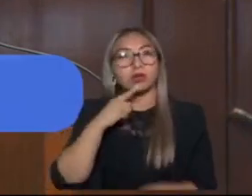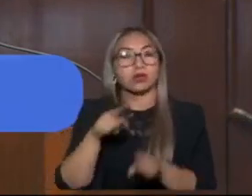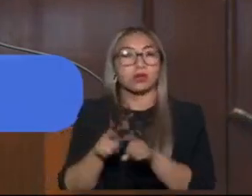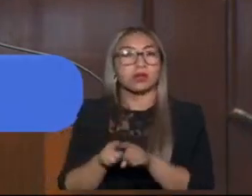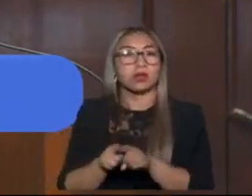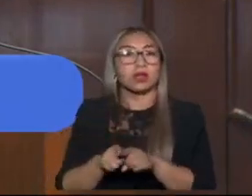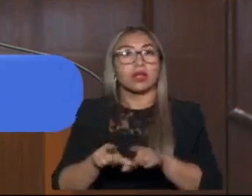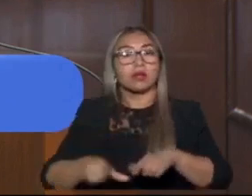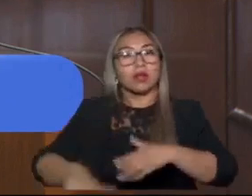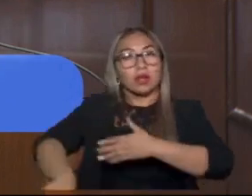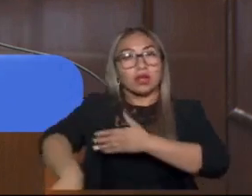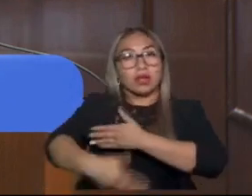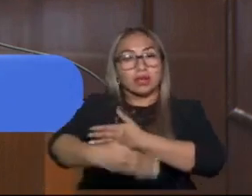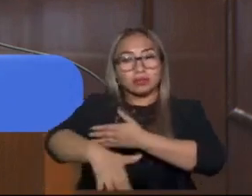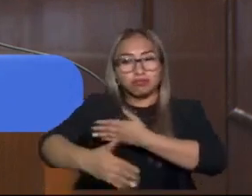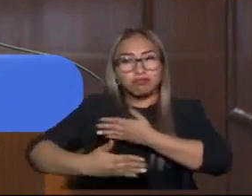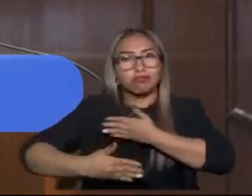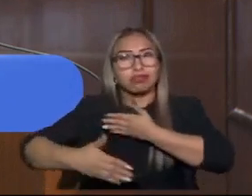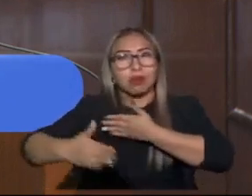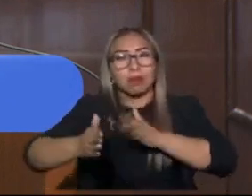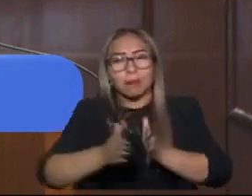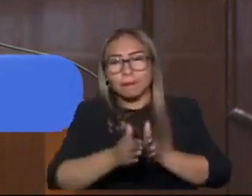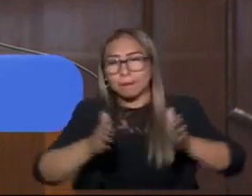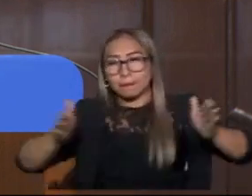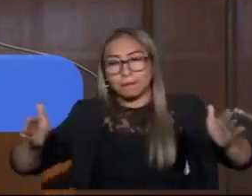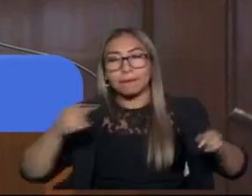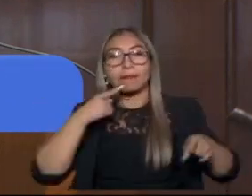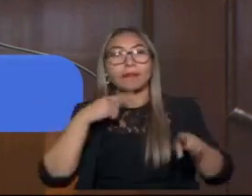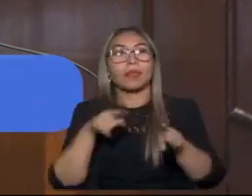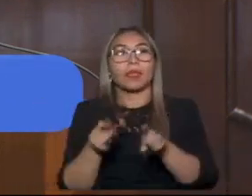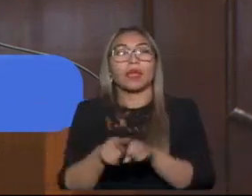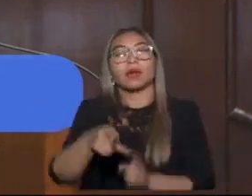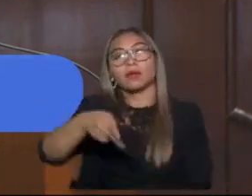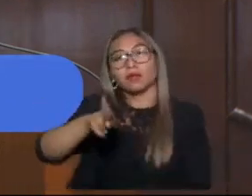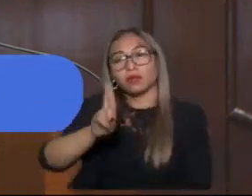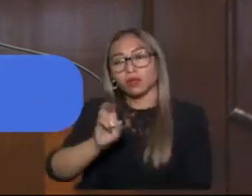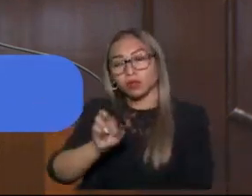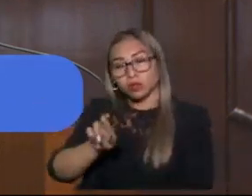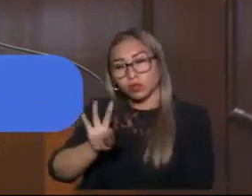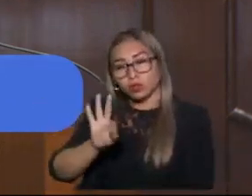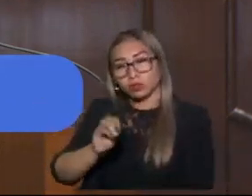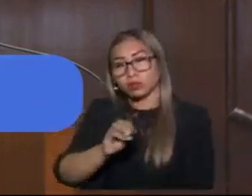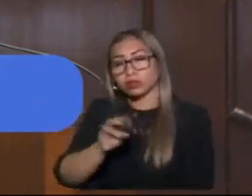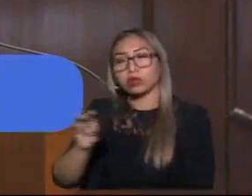ampliación de la carretera que va desde la autopista Raján La Chorrera, el puerto Bacamonte,